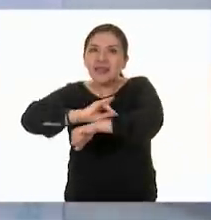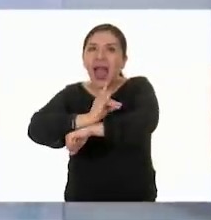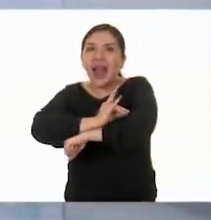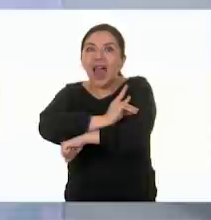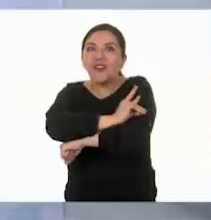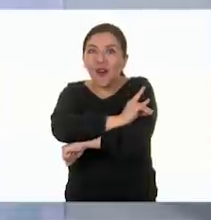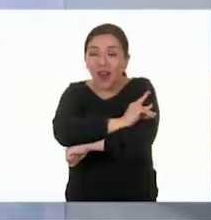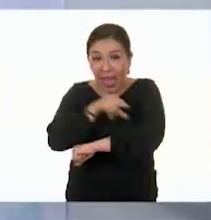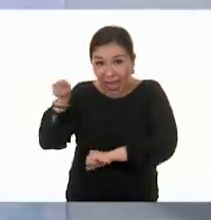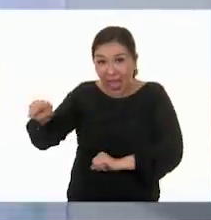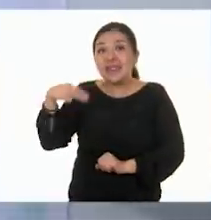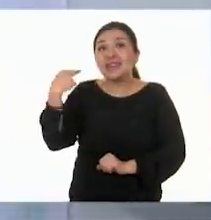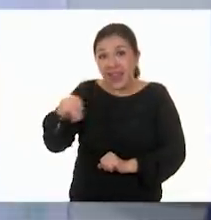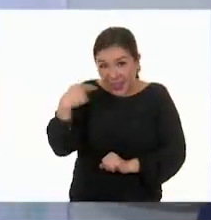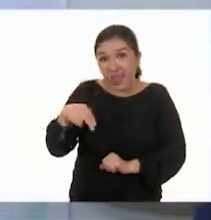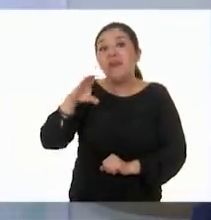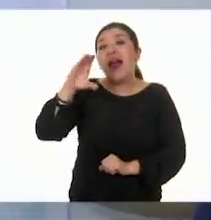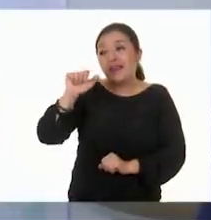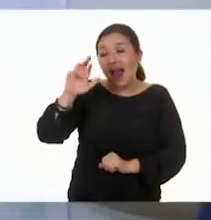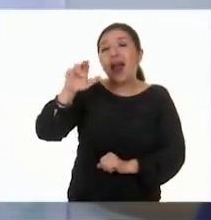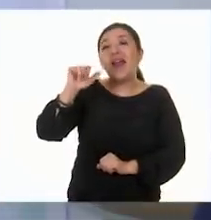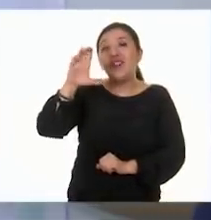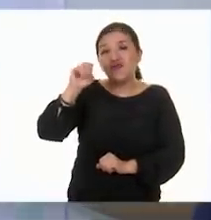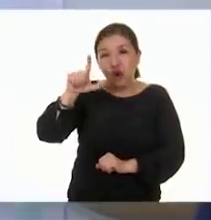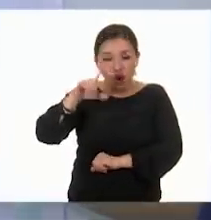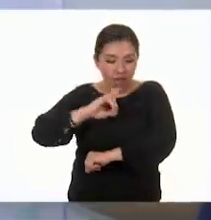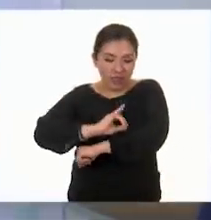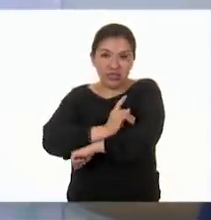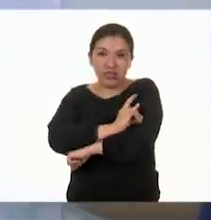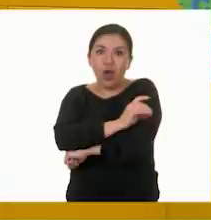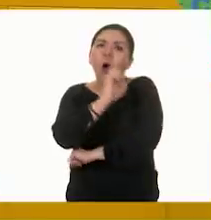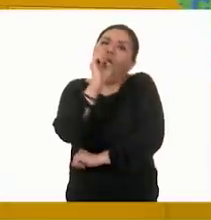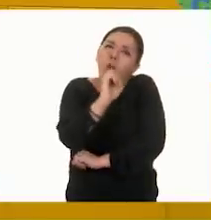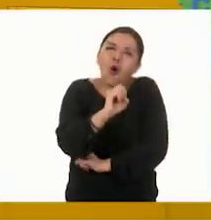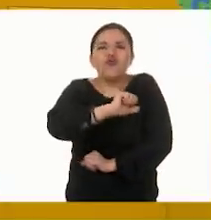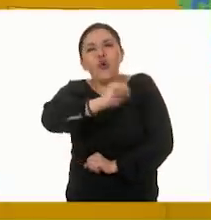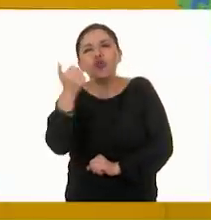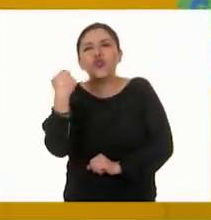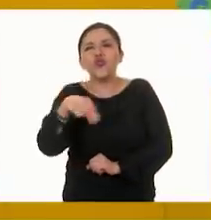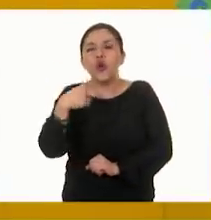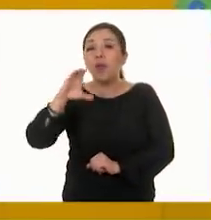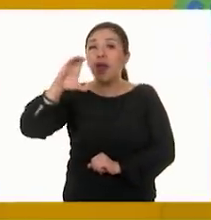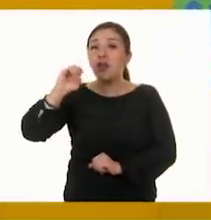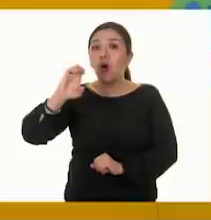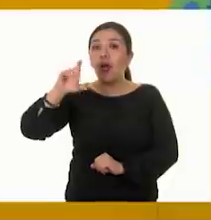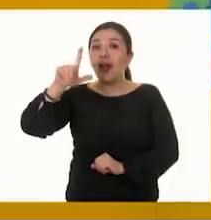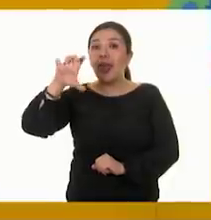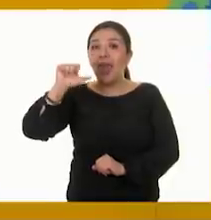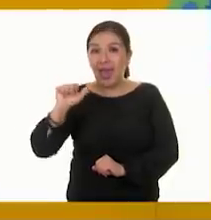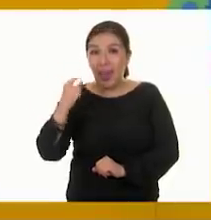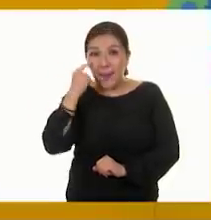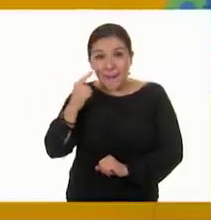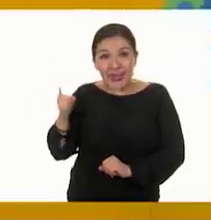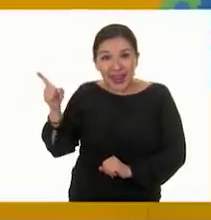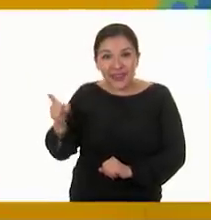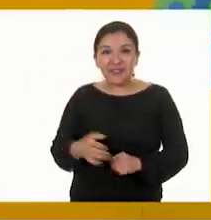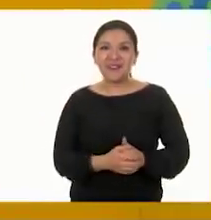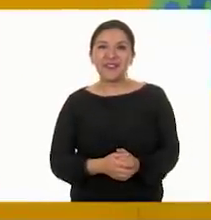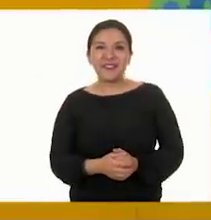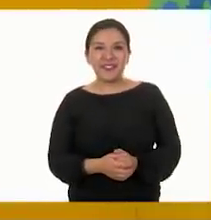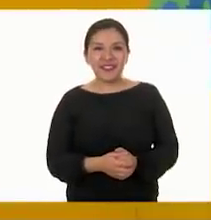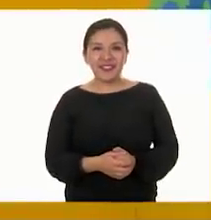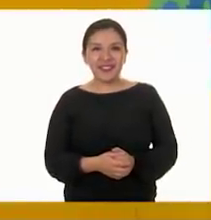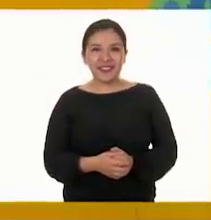esta parte se llama así, caracol o cóclea. ¡Cóclea! ¡Ah! ¡Cóclea! Caracol o